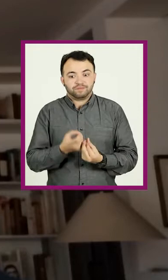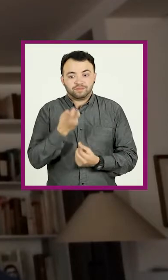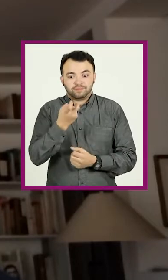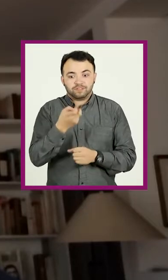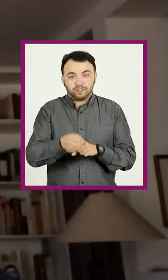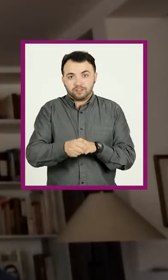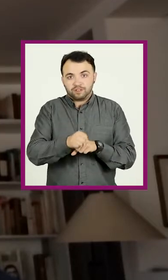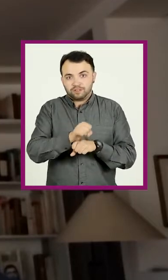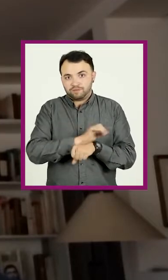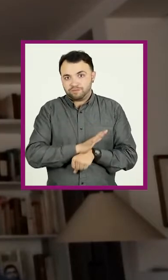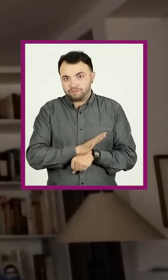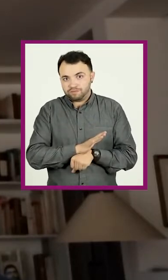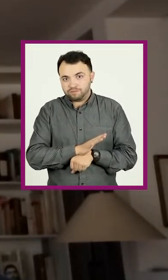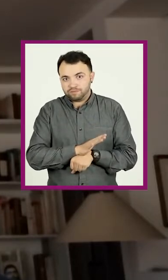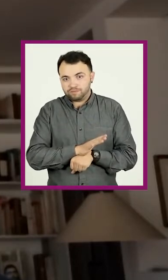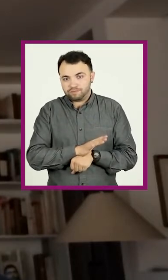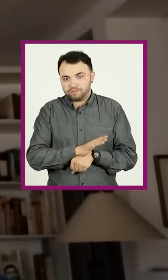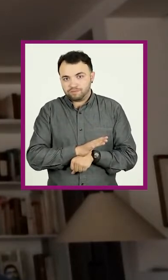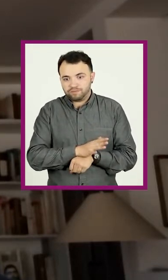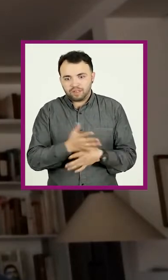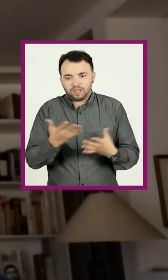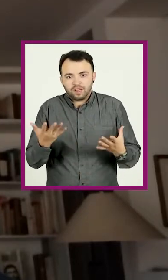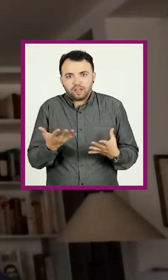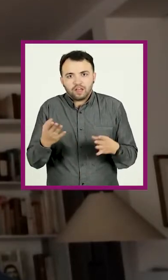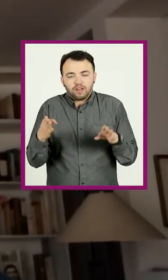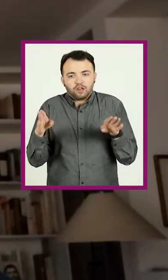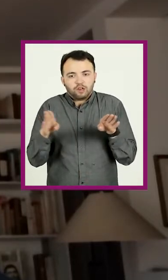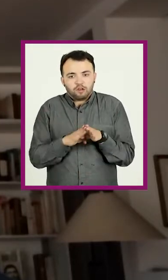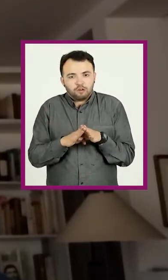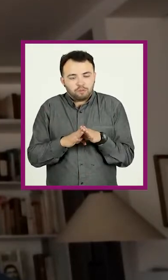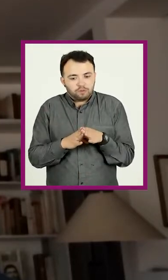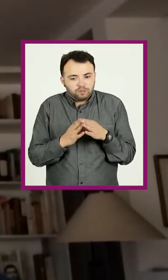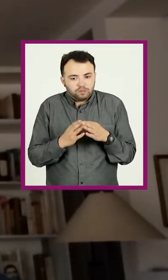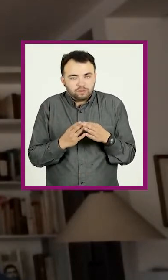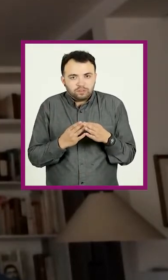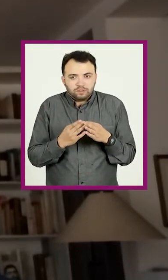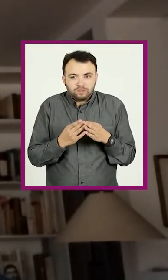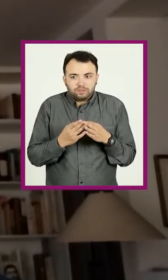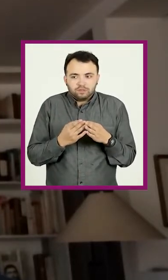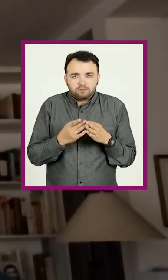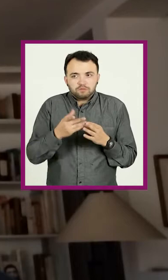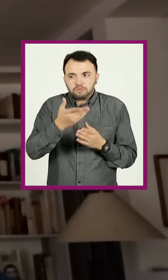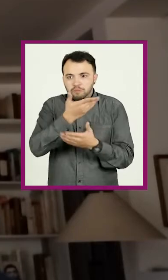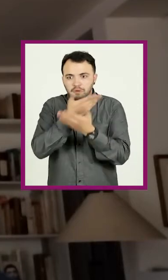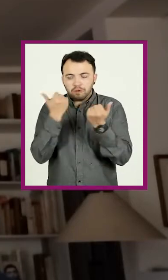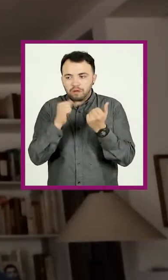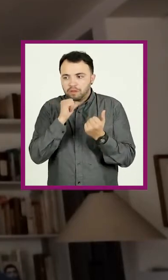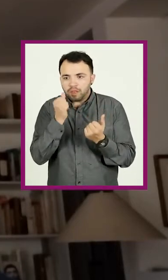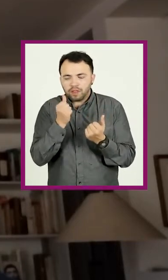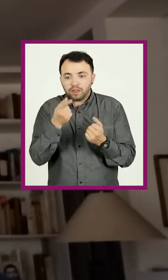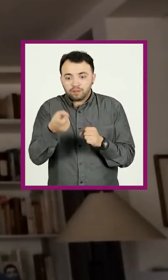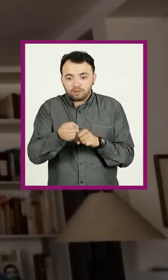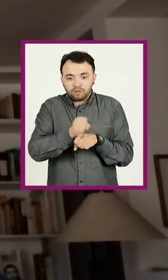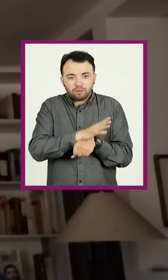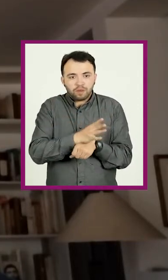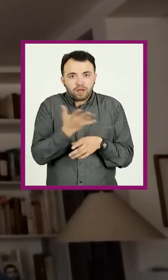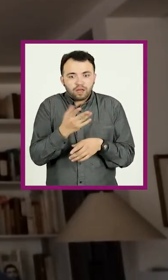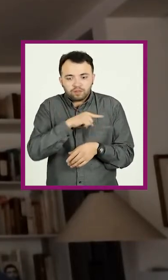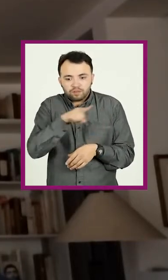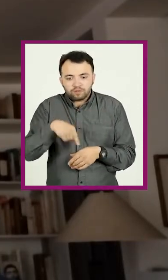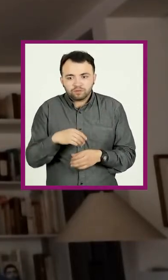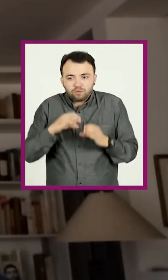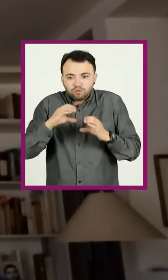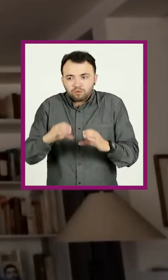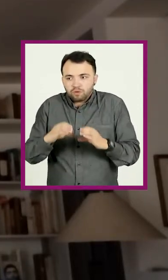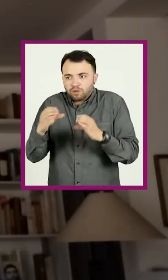El COVID nos ha hecho incluso ser bastante cuidadosos con respecto de los otros, en